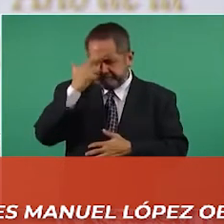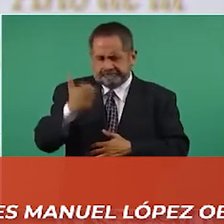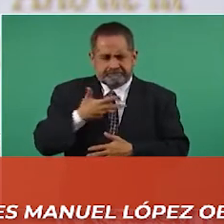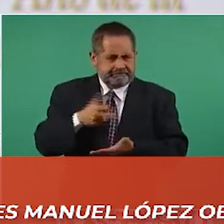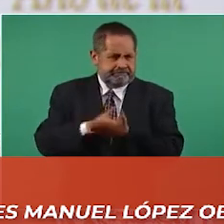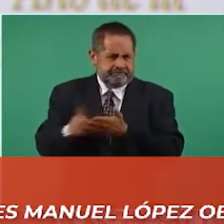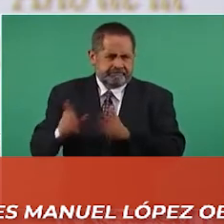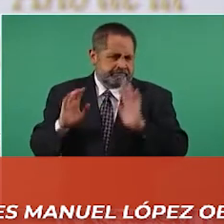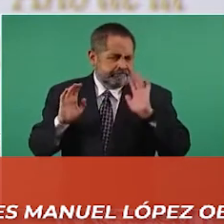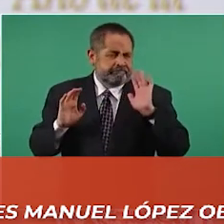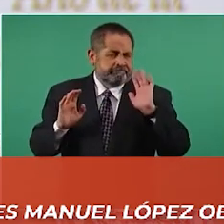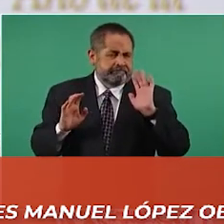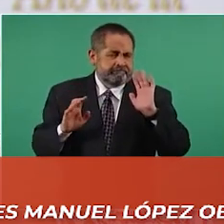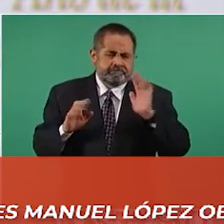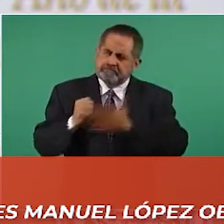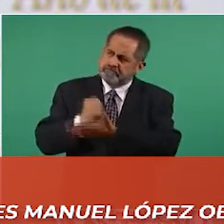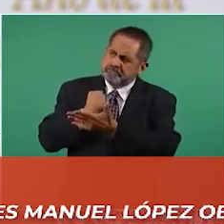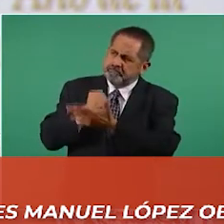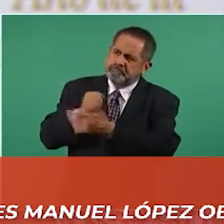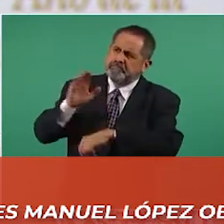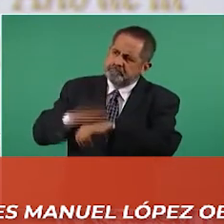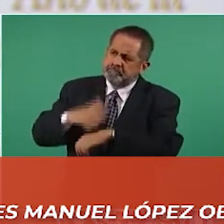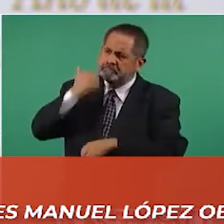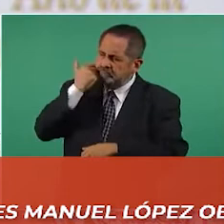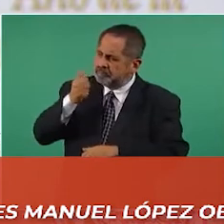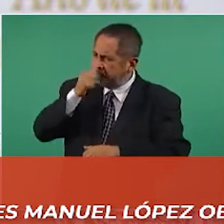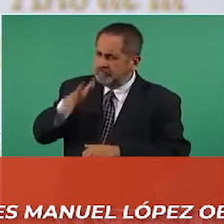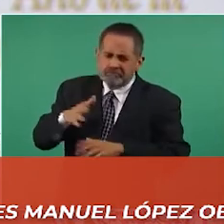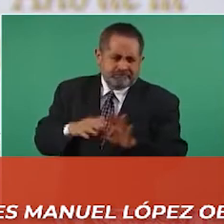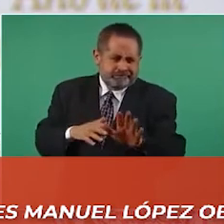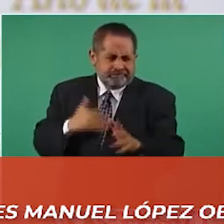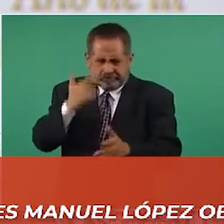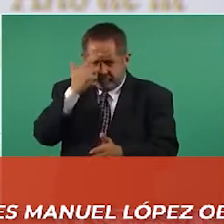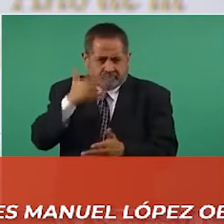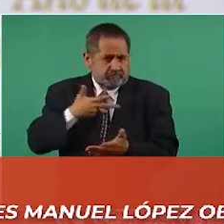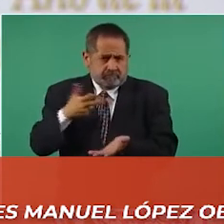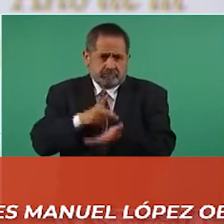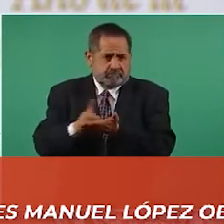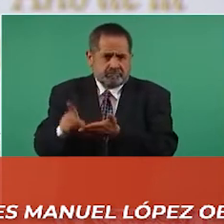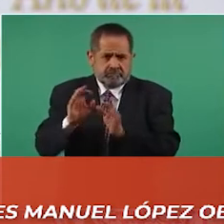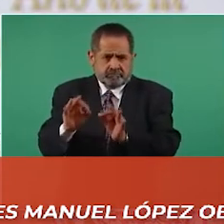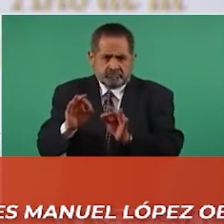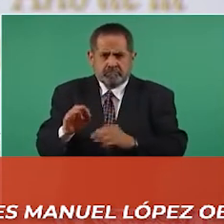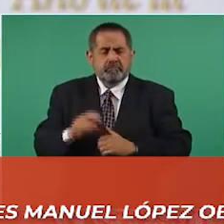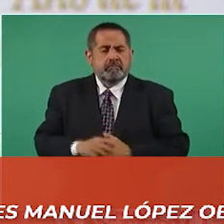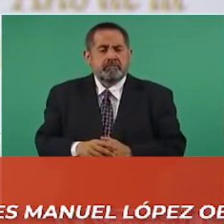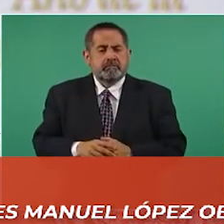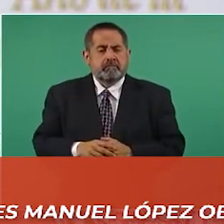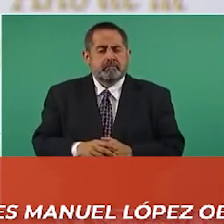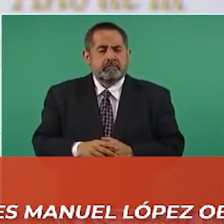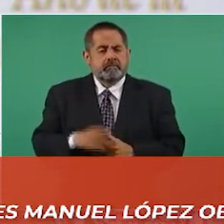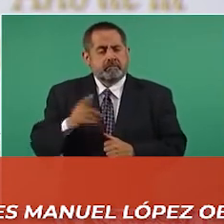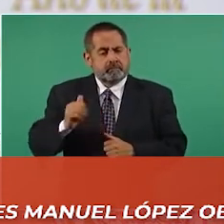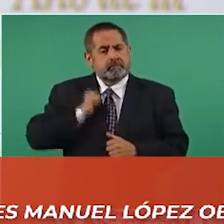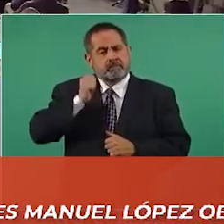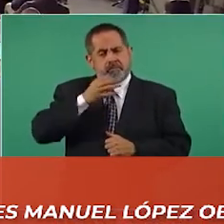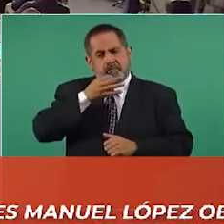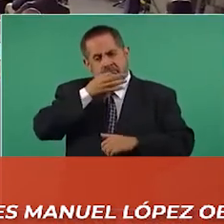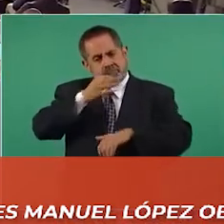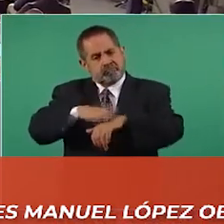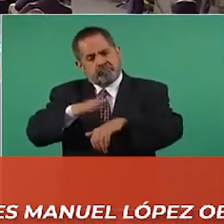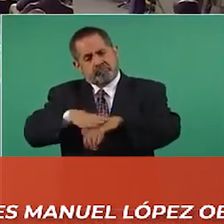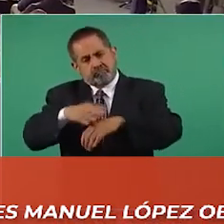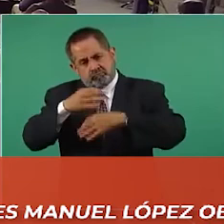a exigir, a demandar, a manifestarse, pero aprovecho para